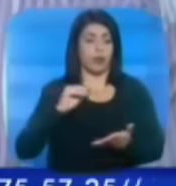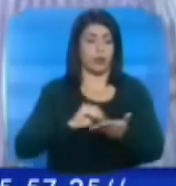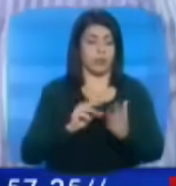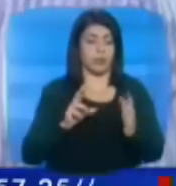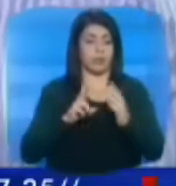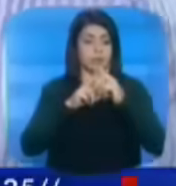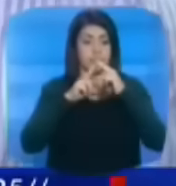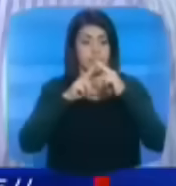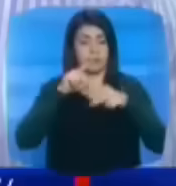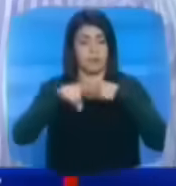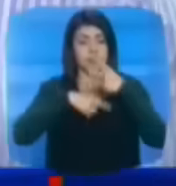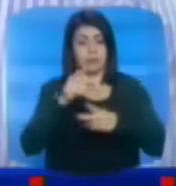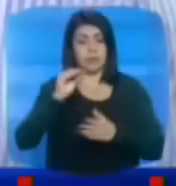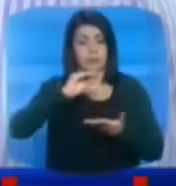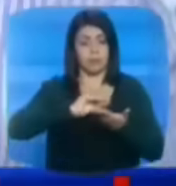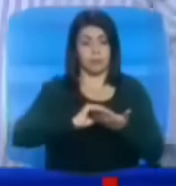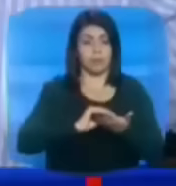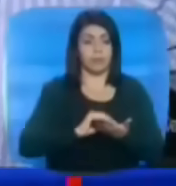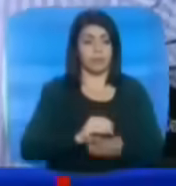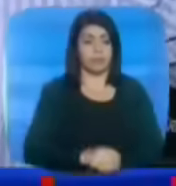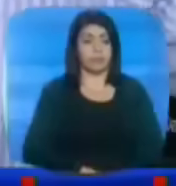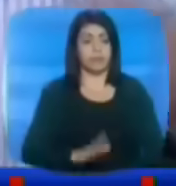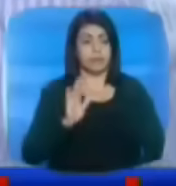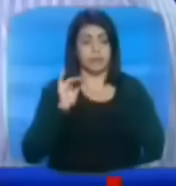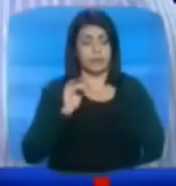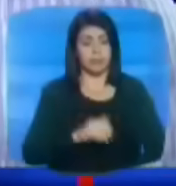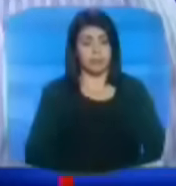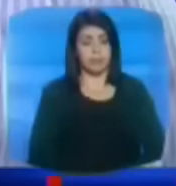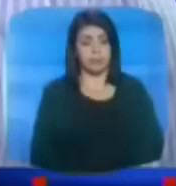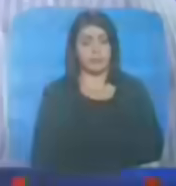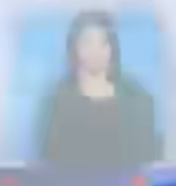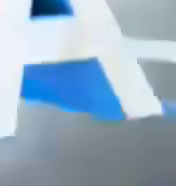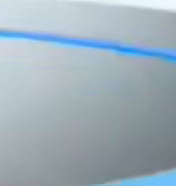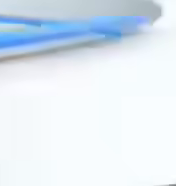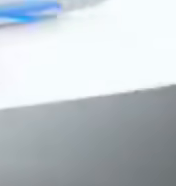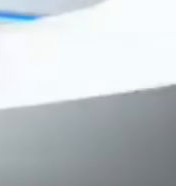televidentes, y me despido. Hasta una próxima entrega de Alta Esfera. Chao, chao.